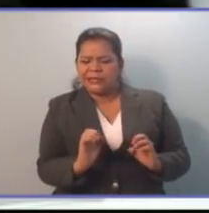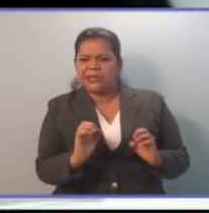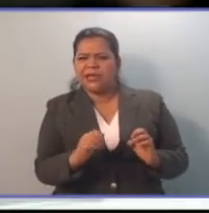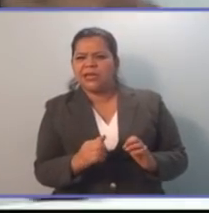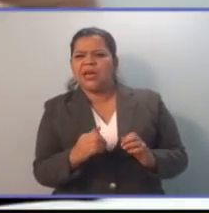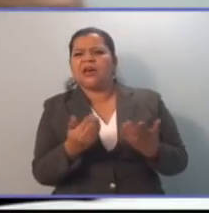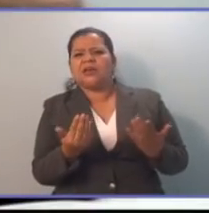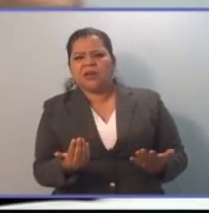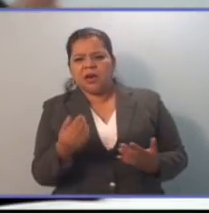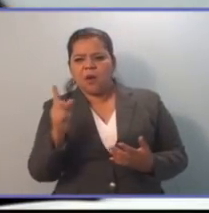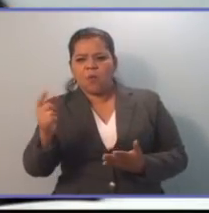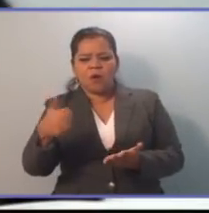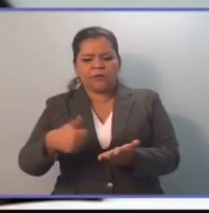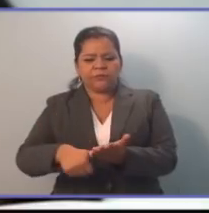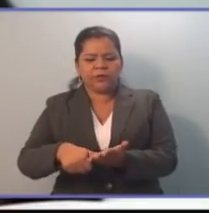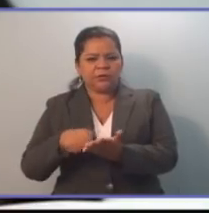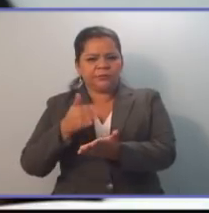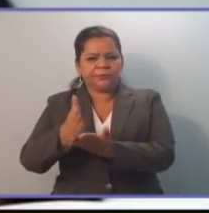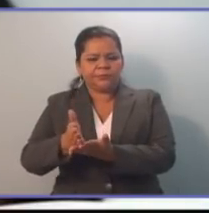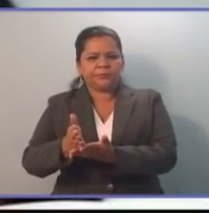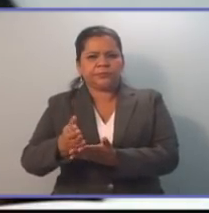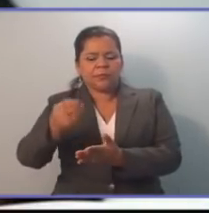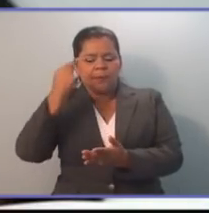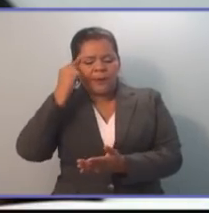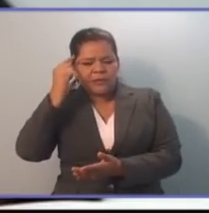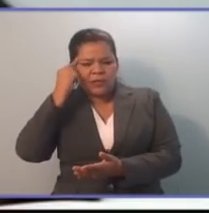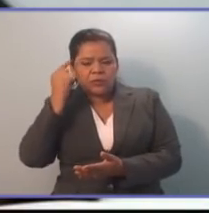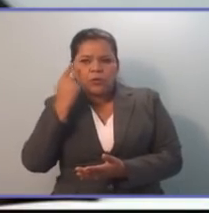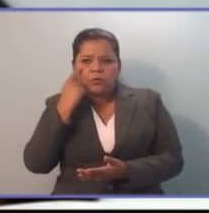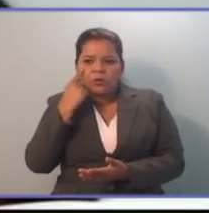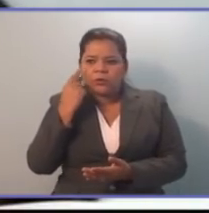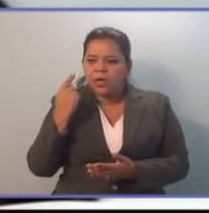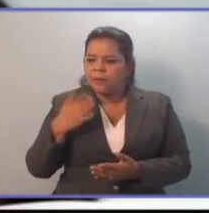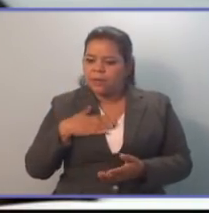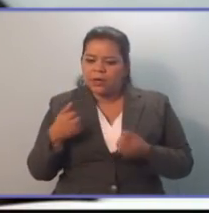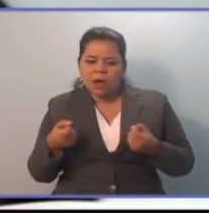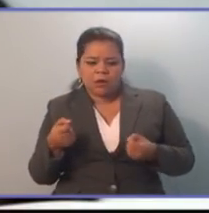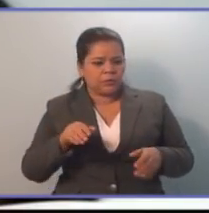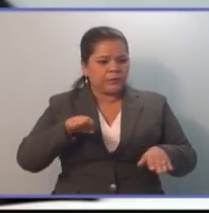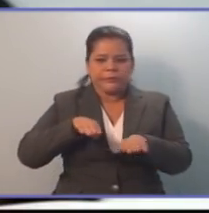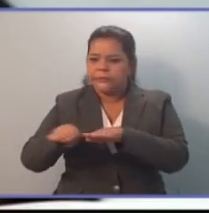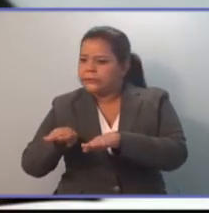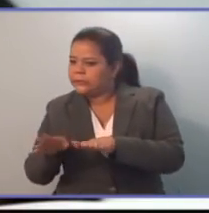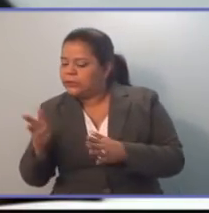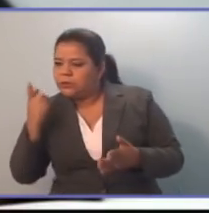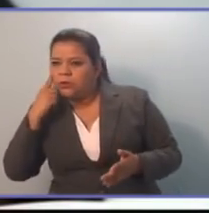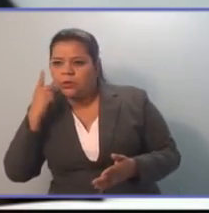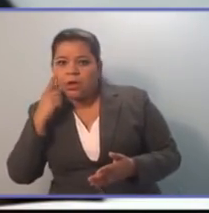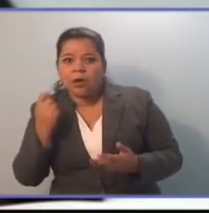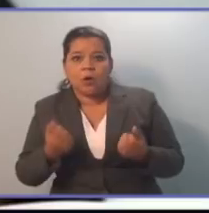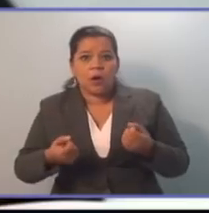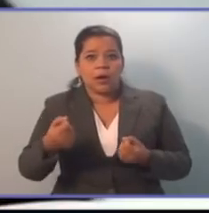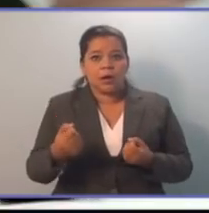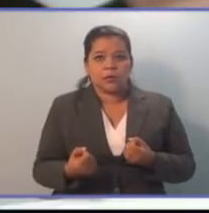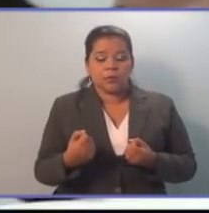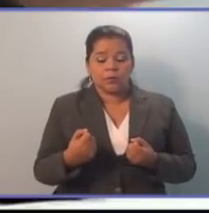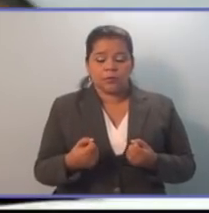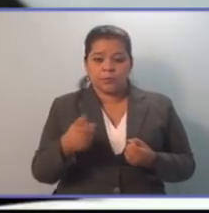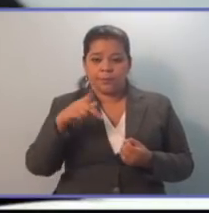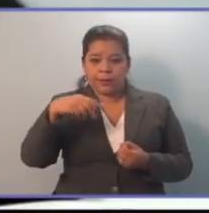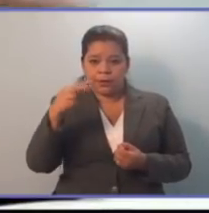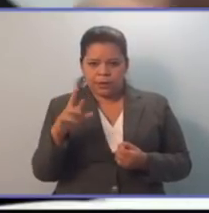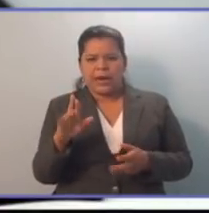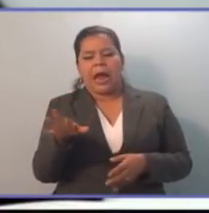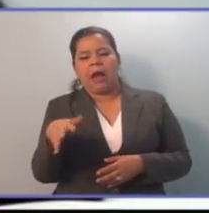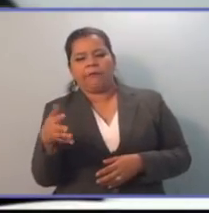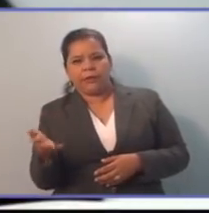llevar un defensor si va pensando dónde estacionar su vehículo? Y si anda en vehículo de la Procuraduría, porque a veces tenemos